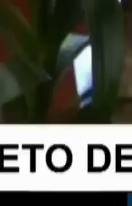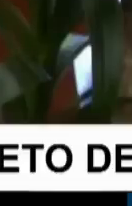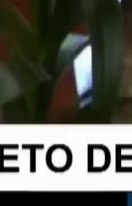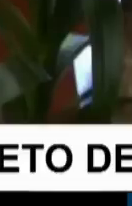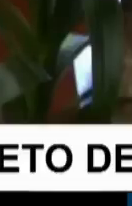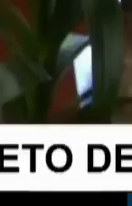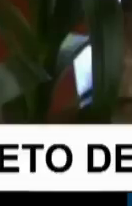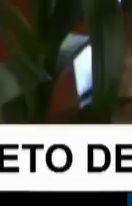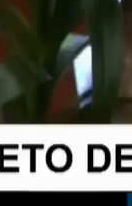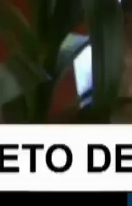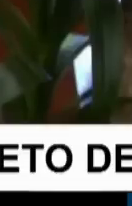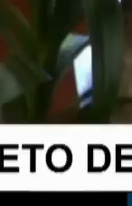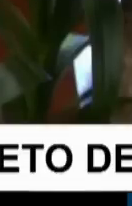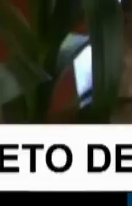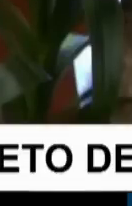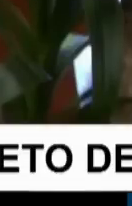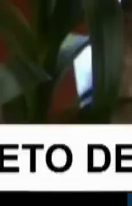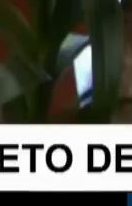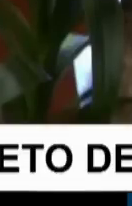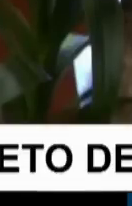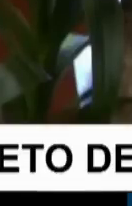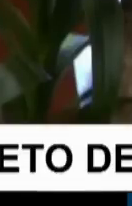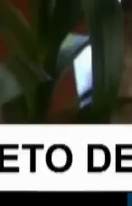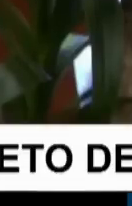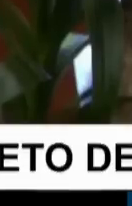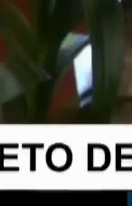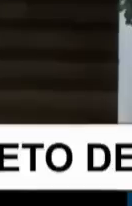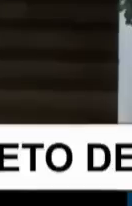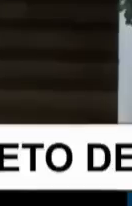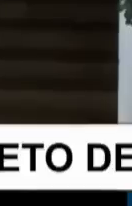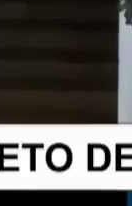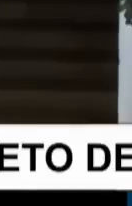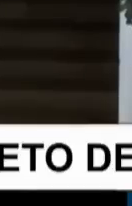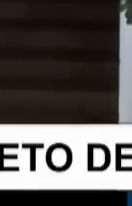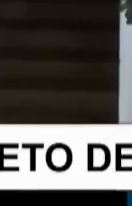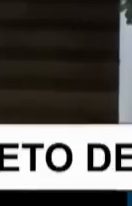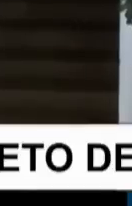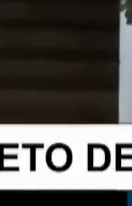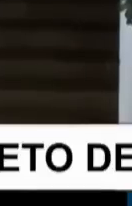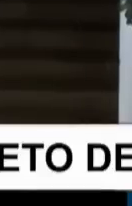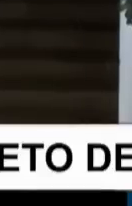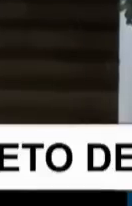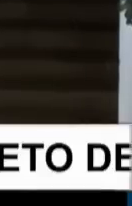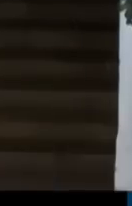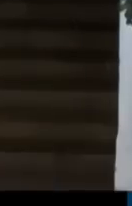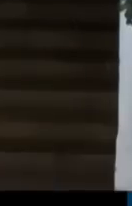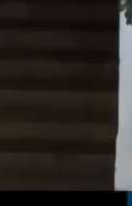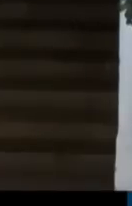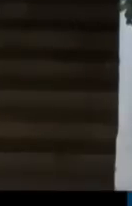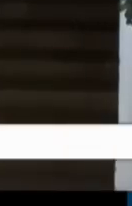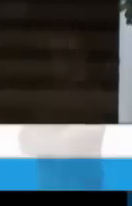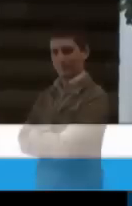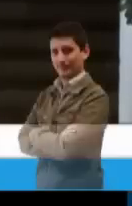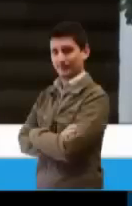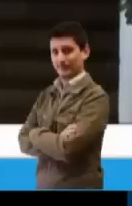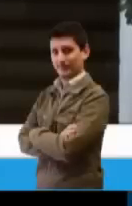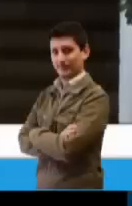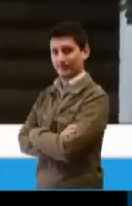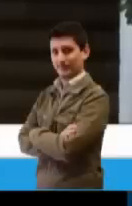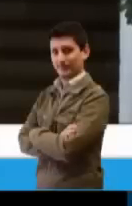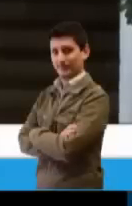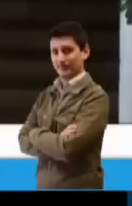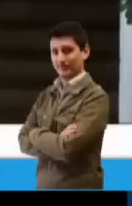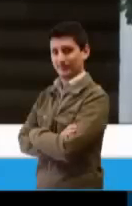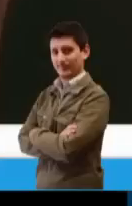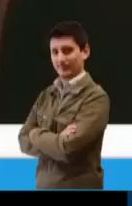puede remover y el ministro Jackson tiene todo nuestro respaldo. La presidenta de la Comisión de Desarrollo Social de la